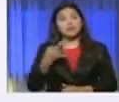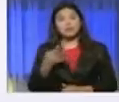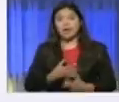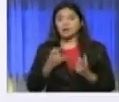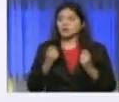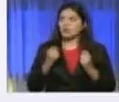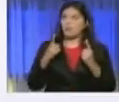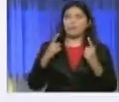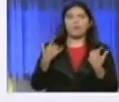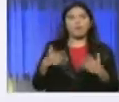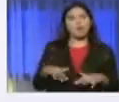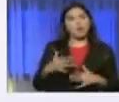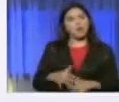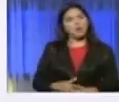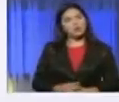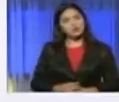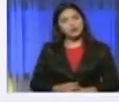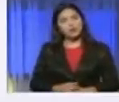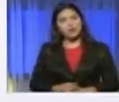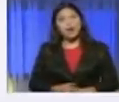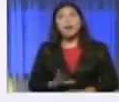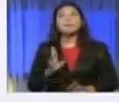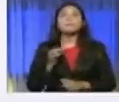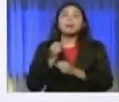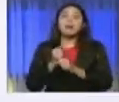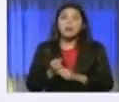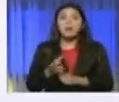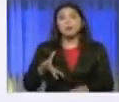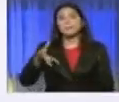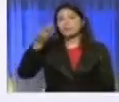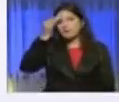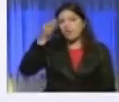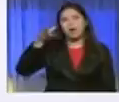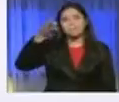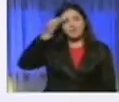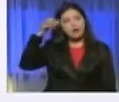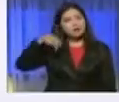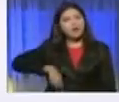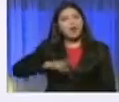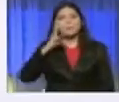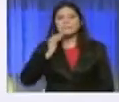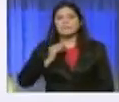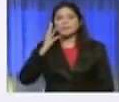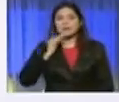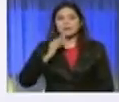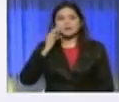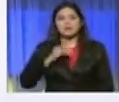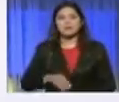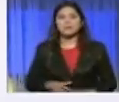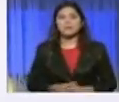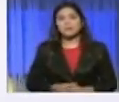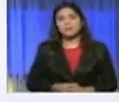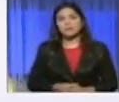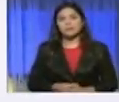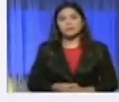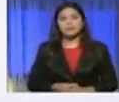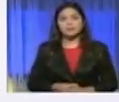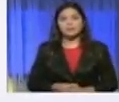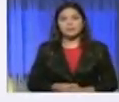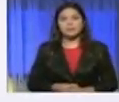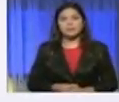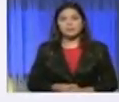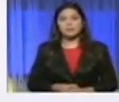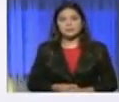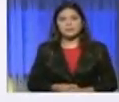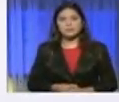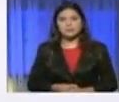asombrosa. Esperamos cada vez aprender más de las experiencias de la República Popular China. Aquí hoy nos acompaña un grupo de